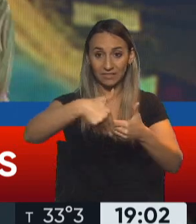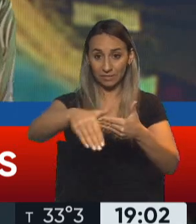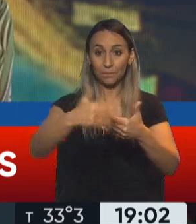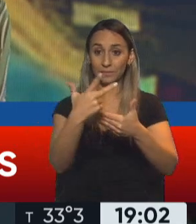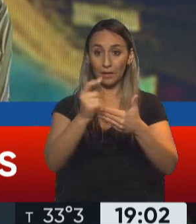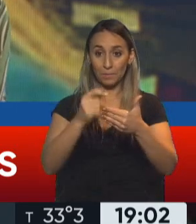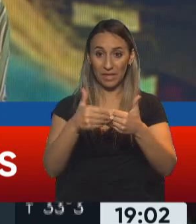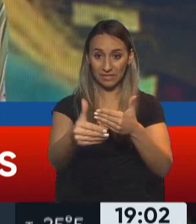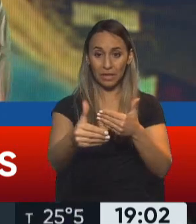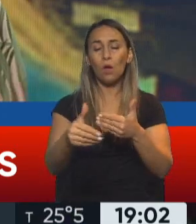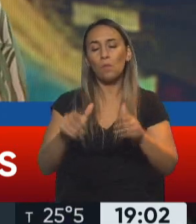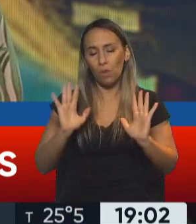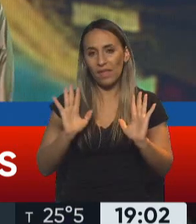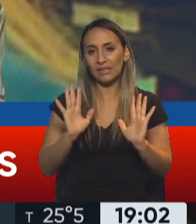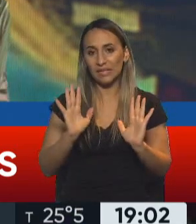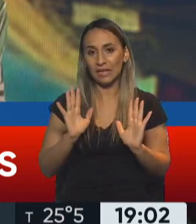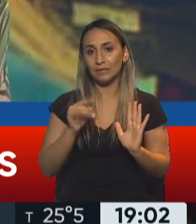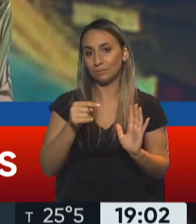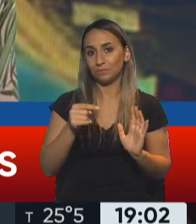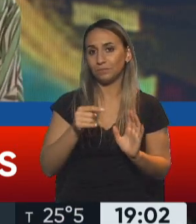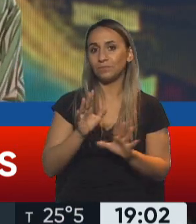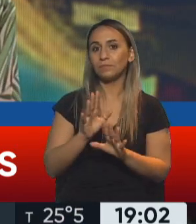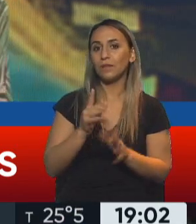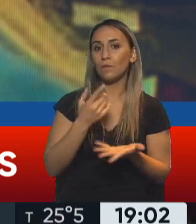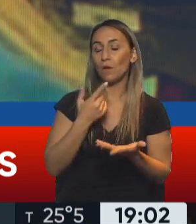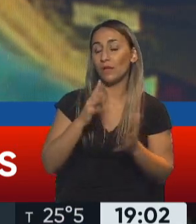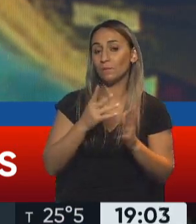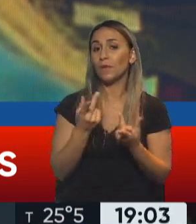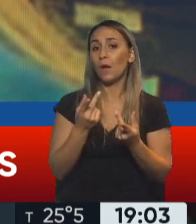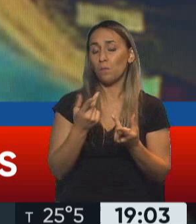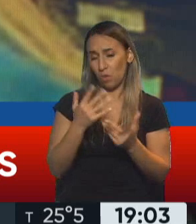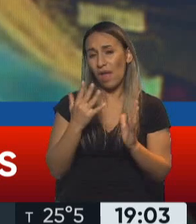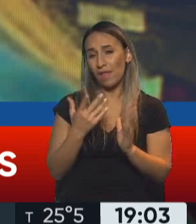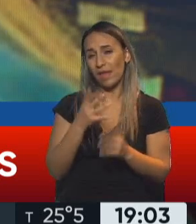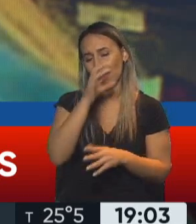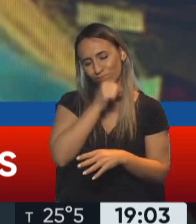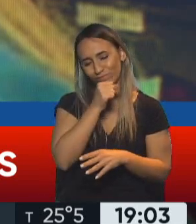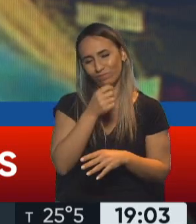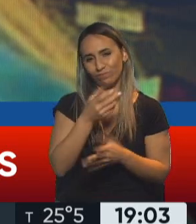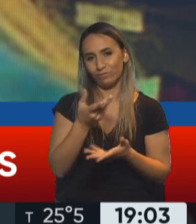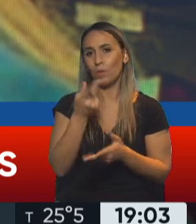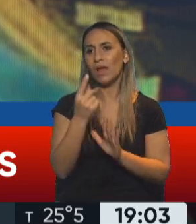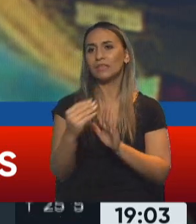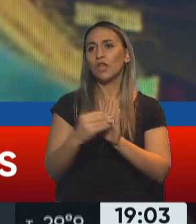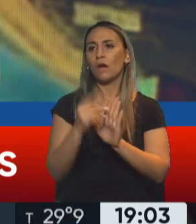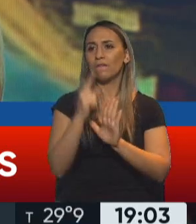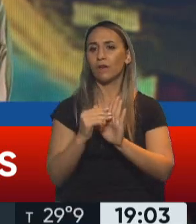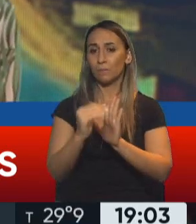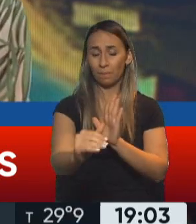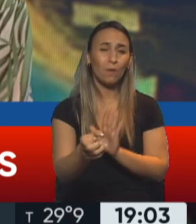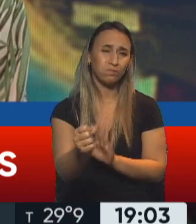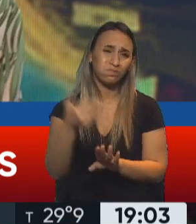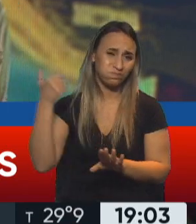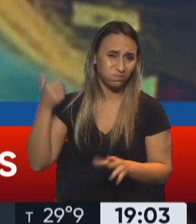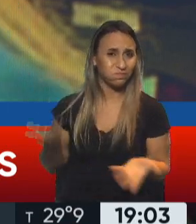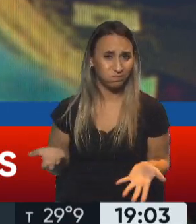resolución, sí podría mancar una medida de este tipo de congelamiento que ya se ha hecho, ¿sí? No solamente en este gobierno en pandemia, sino en otros anteriores. A